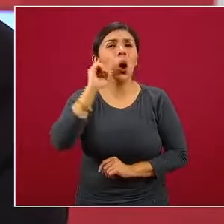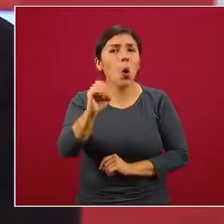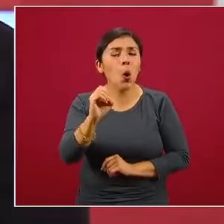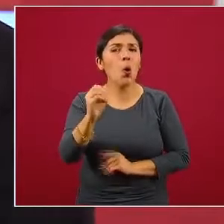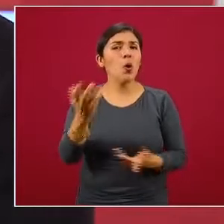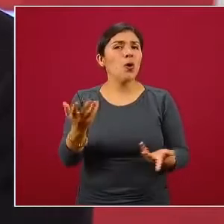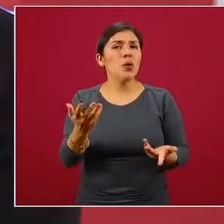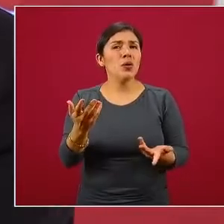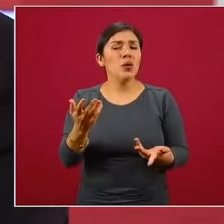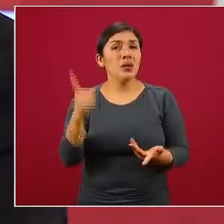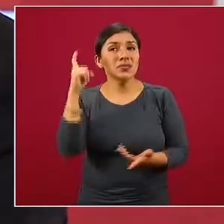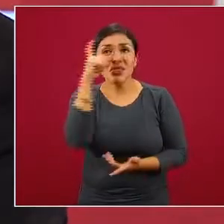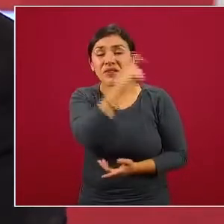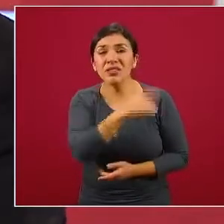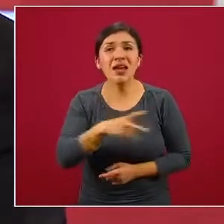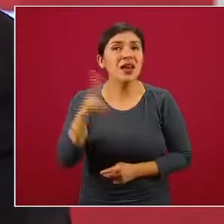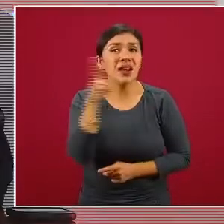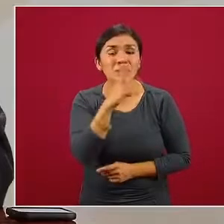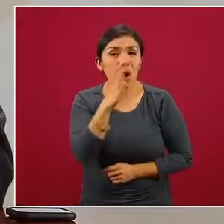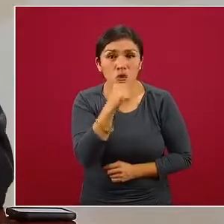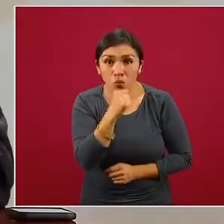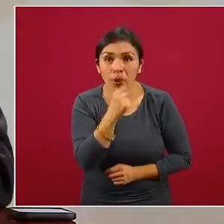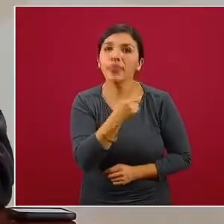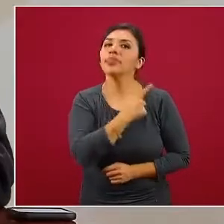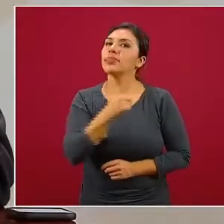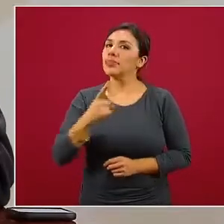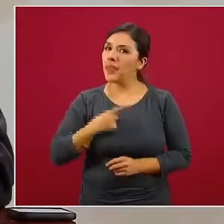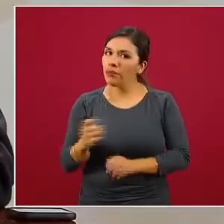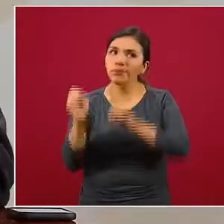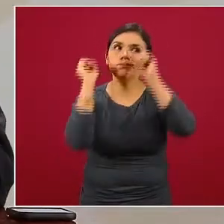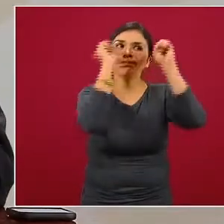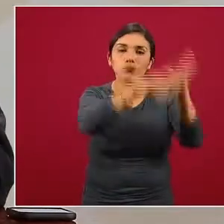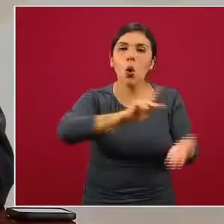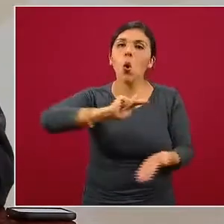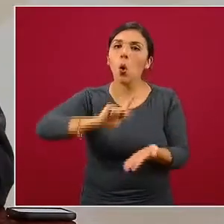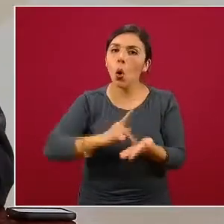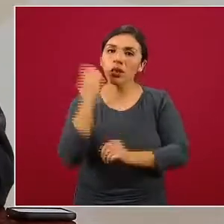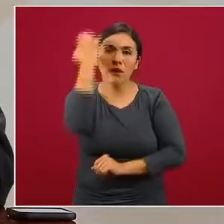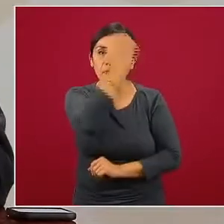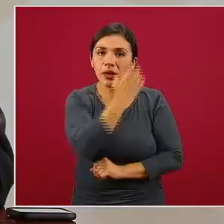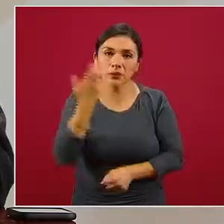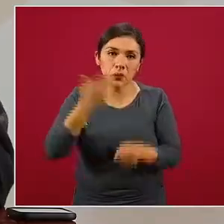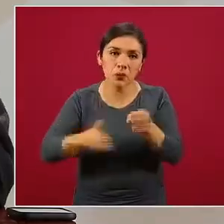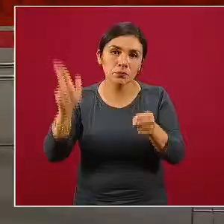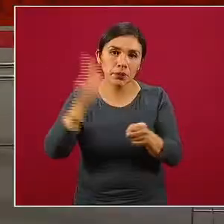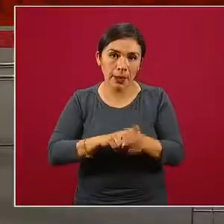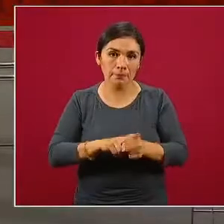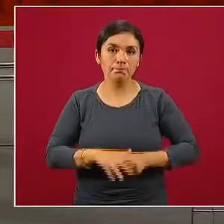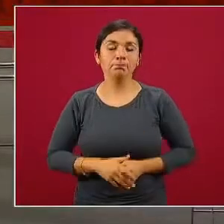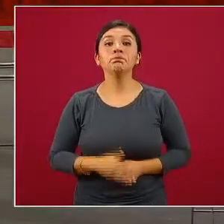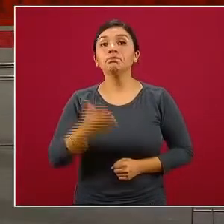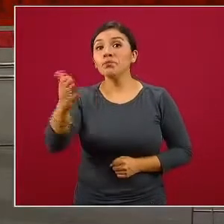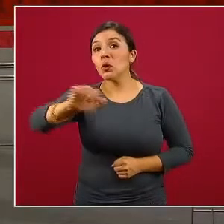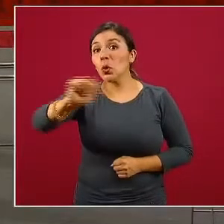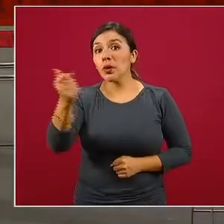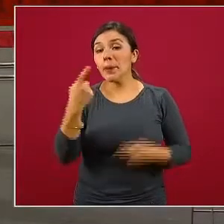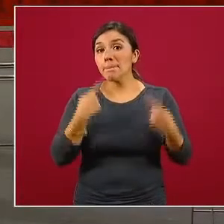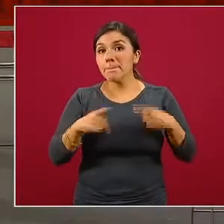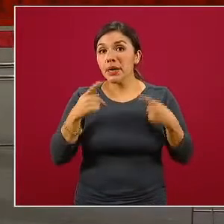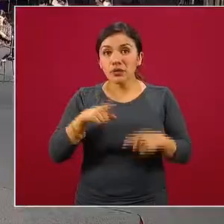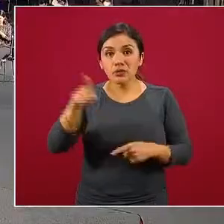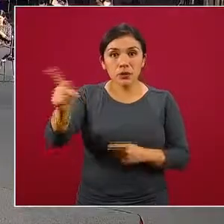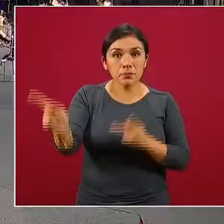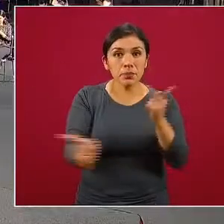mayor razón la dificultad respiratoria, tiene que regresar a otra valoración. Vamos a darle la palabra al compañero de allá